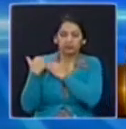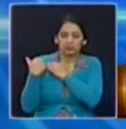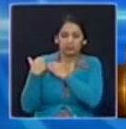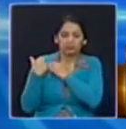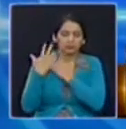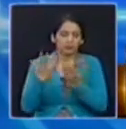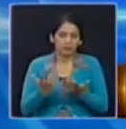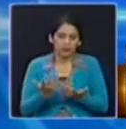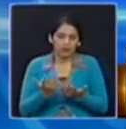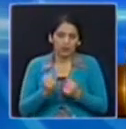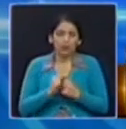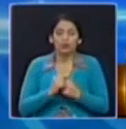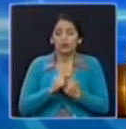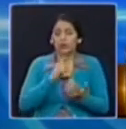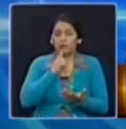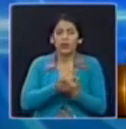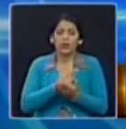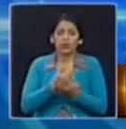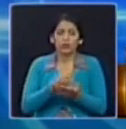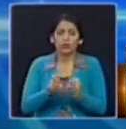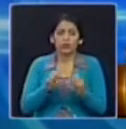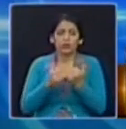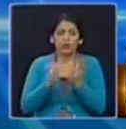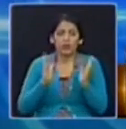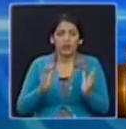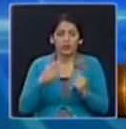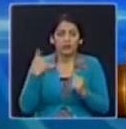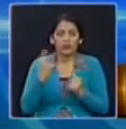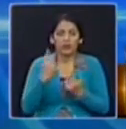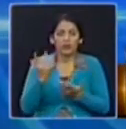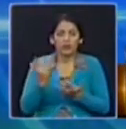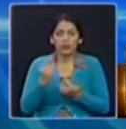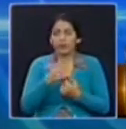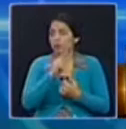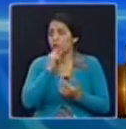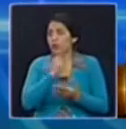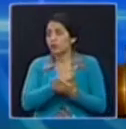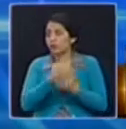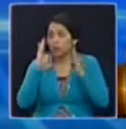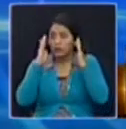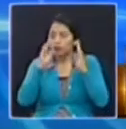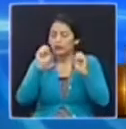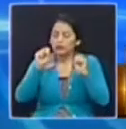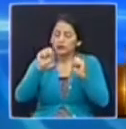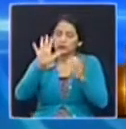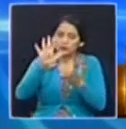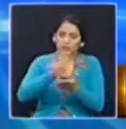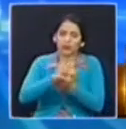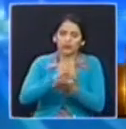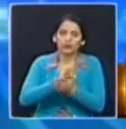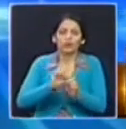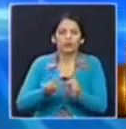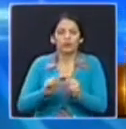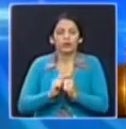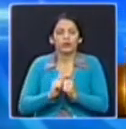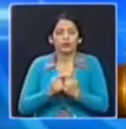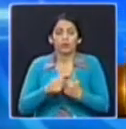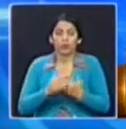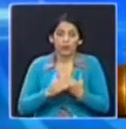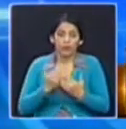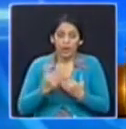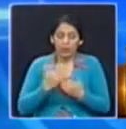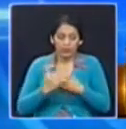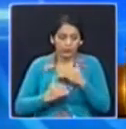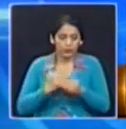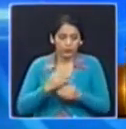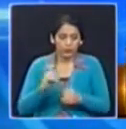la ciudadanía. Sabemos, o sea, que existe expectativas de este caso. Sabemos que no ha sido fácil, porque este juicio político,